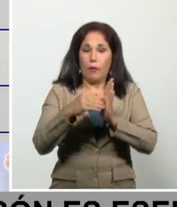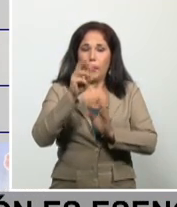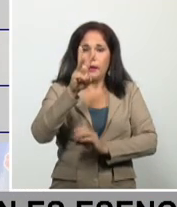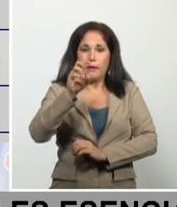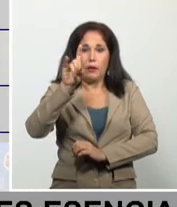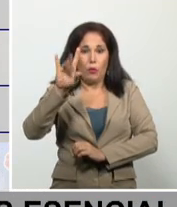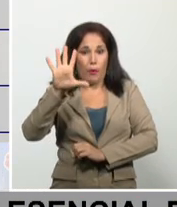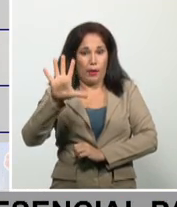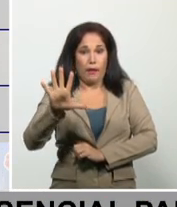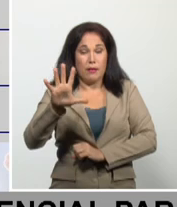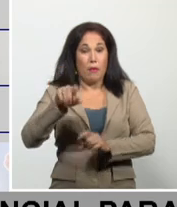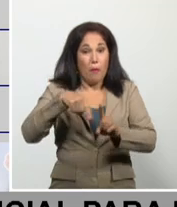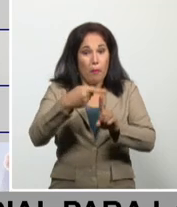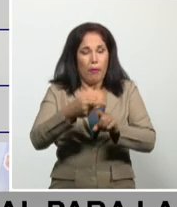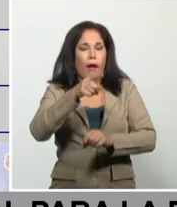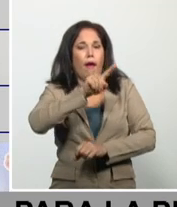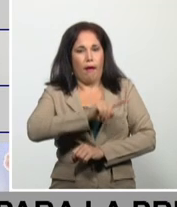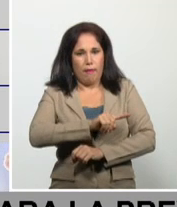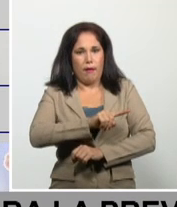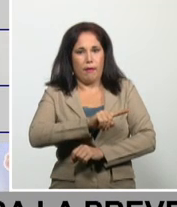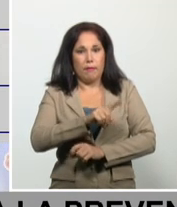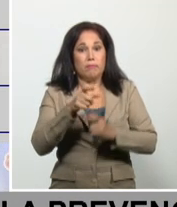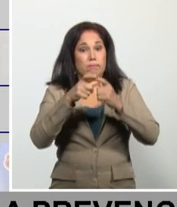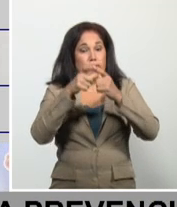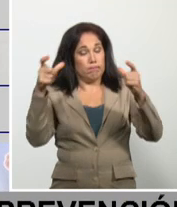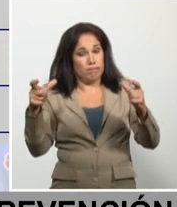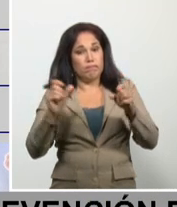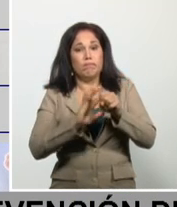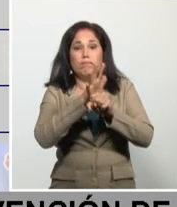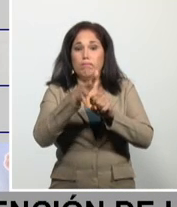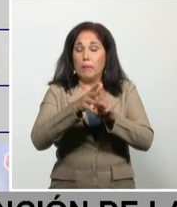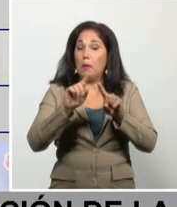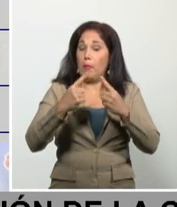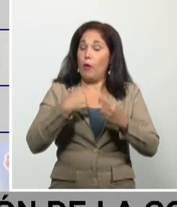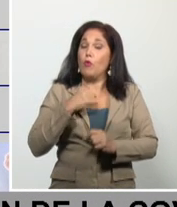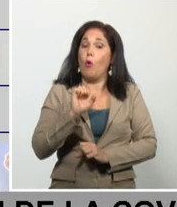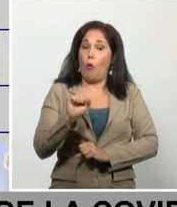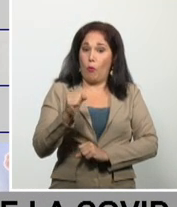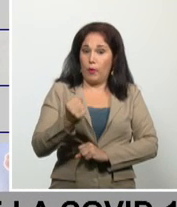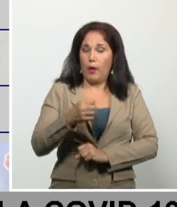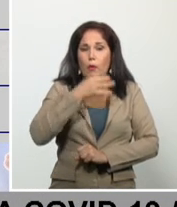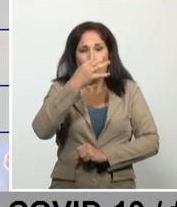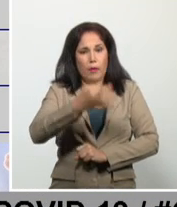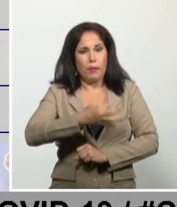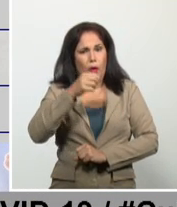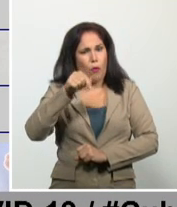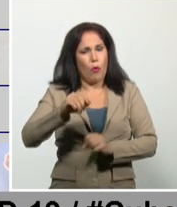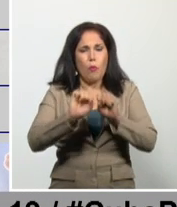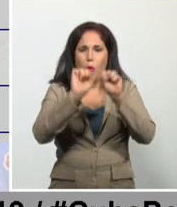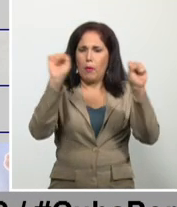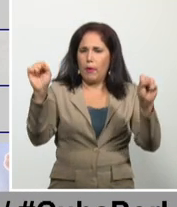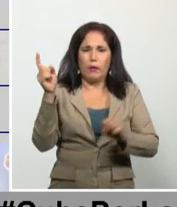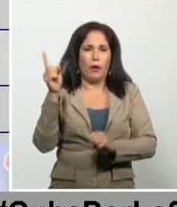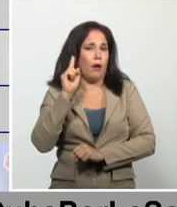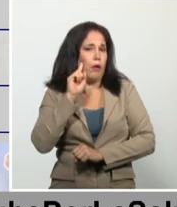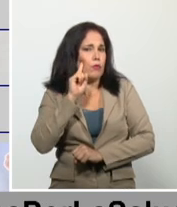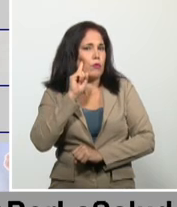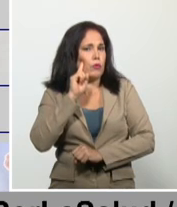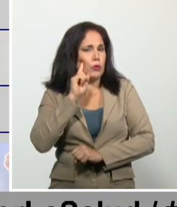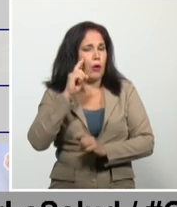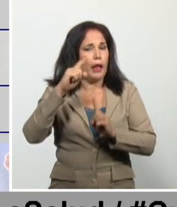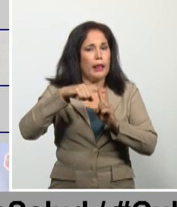72.395 más que el día de ayer. No obstante, estoy en la obligación, porque esta mañana lo oí, si no me equivoco, o en